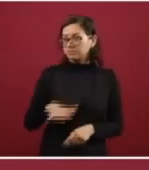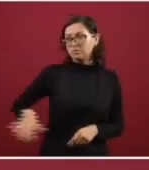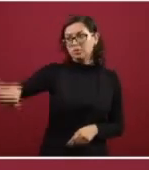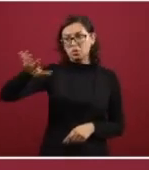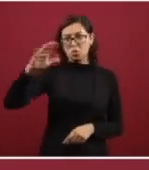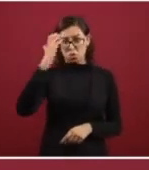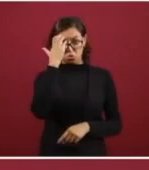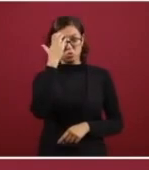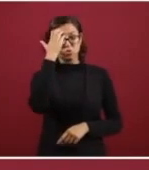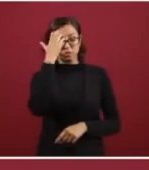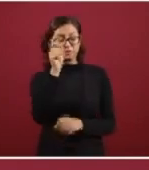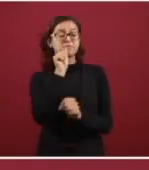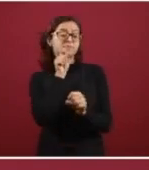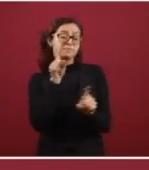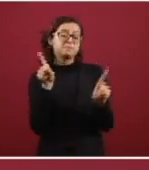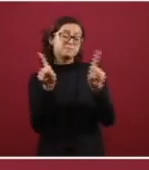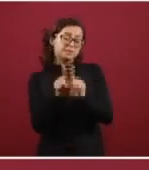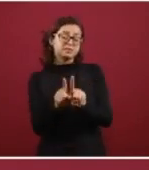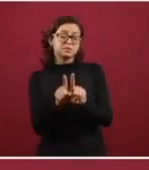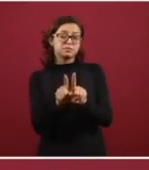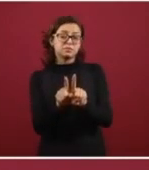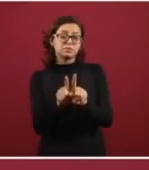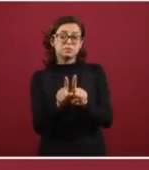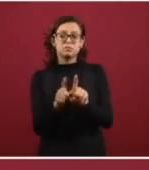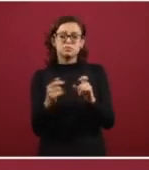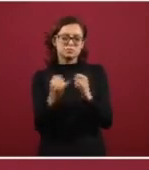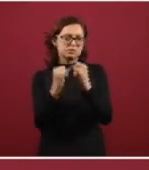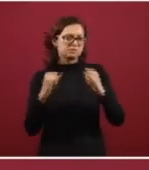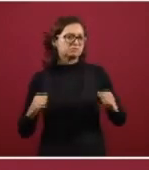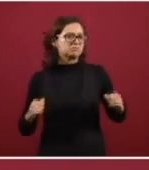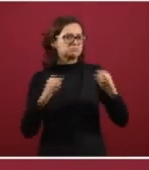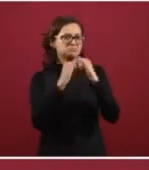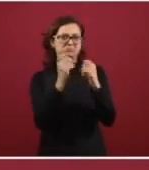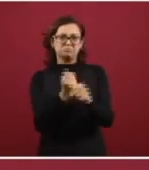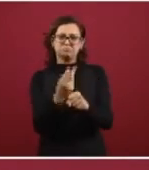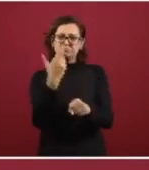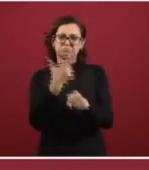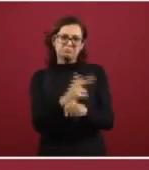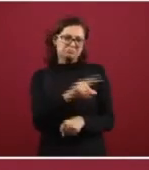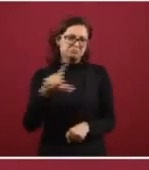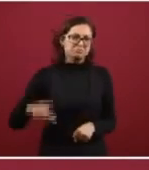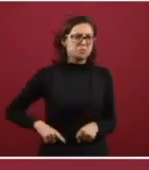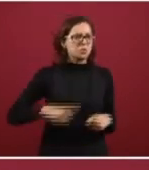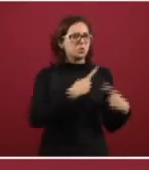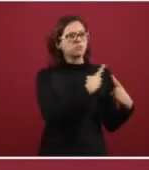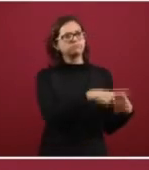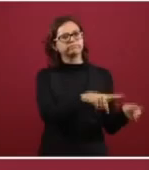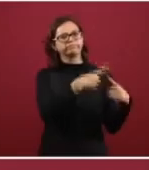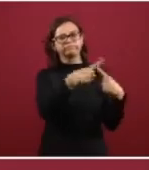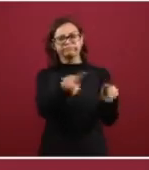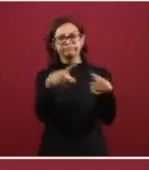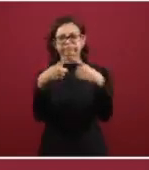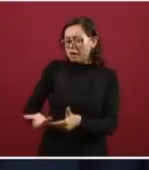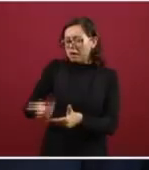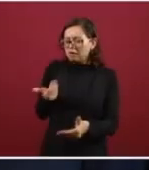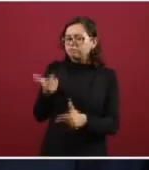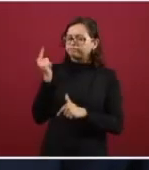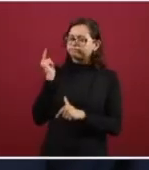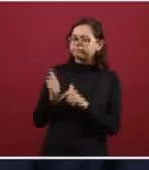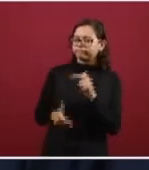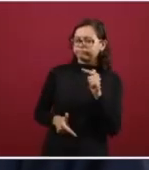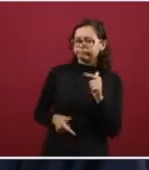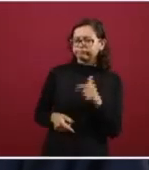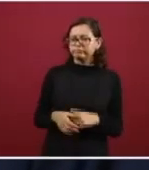supuesto también entre las instituciones del gobierno de la República.